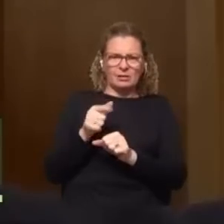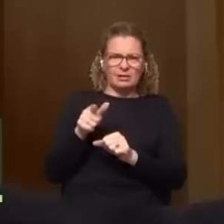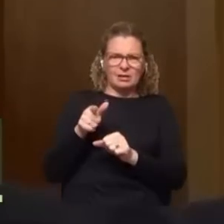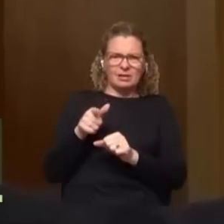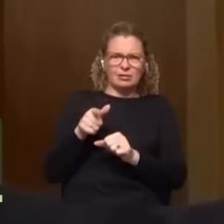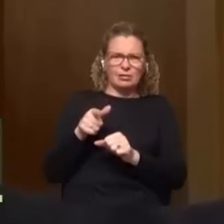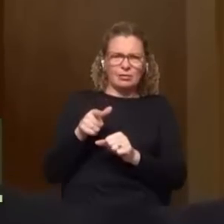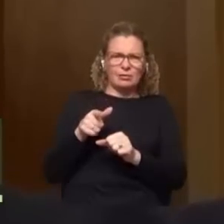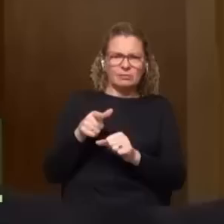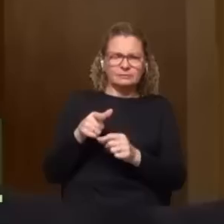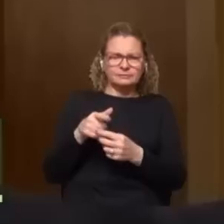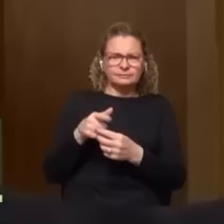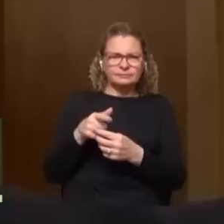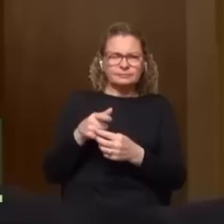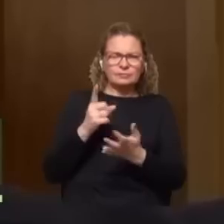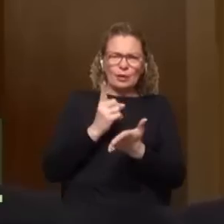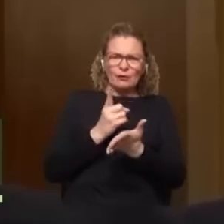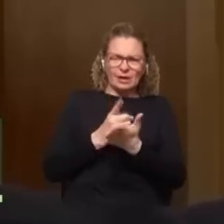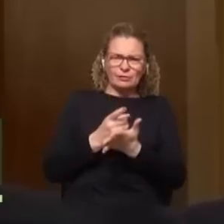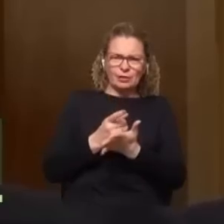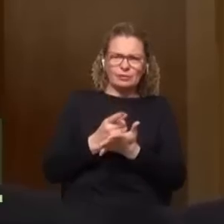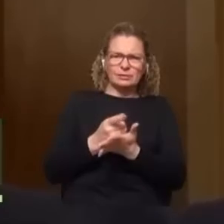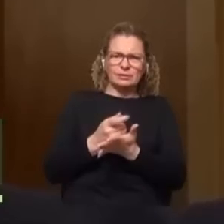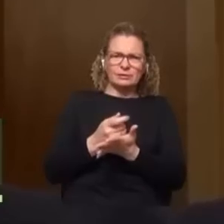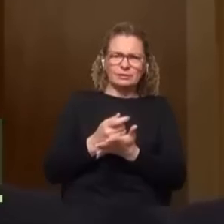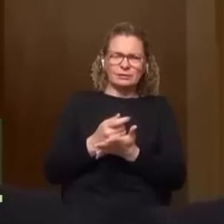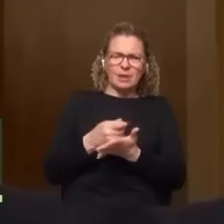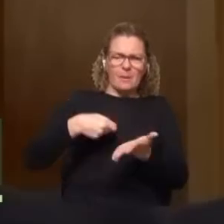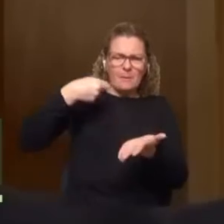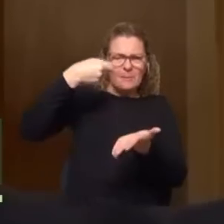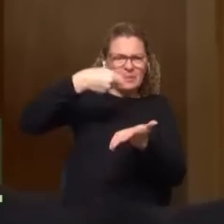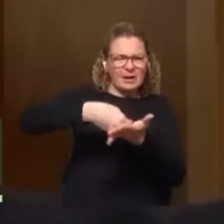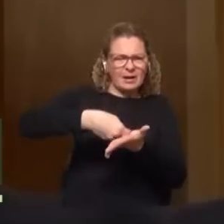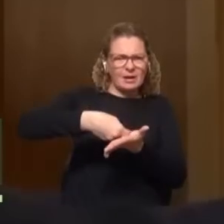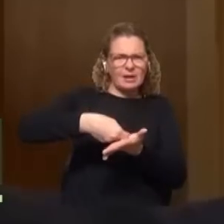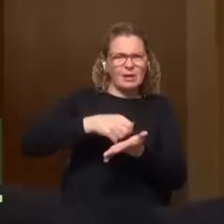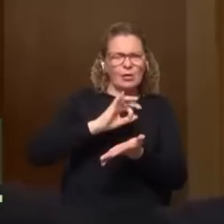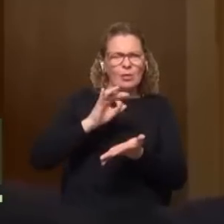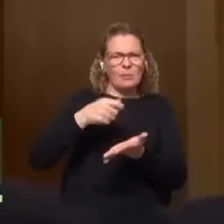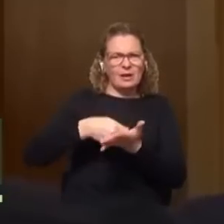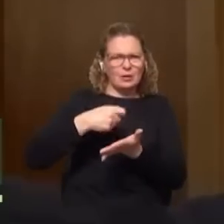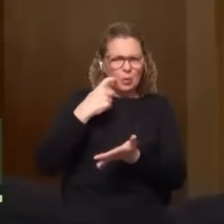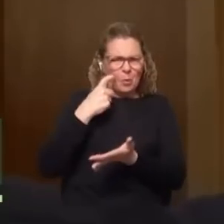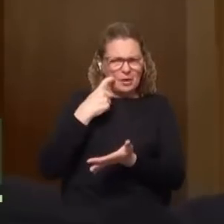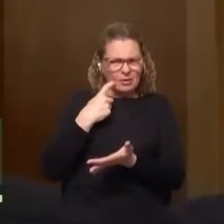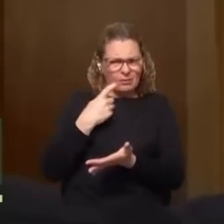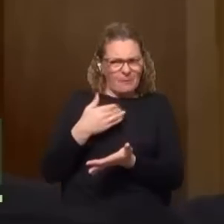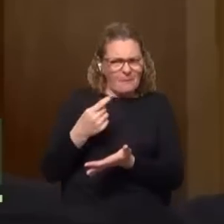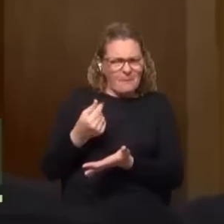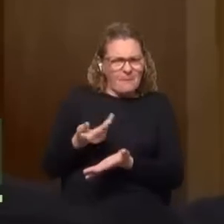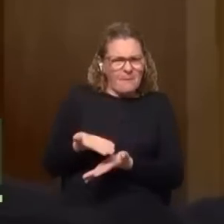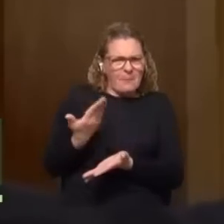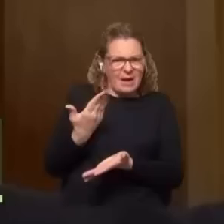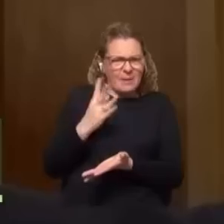este la obligación de una indemnización o de abonarle cifras que parecería